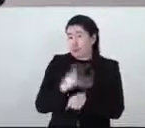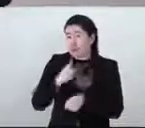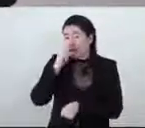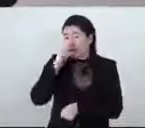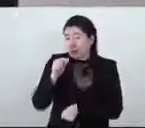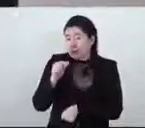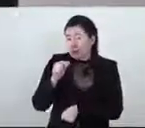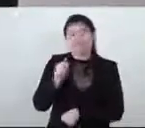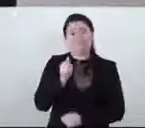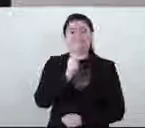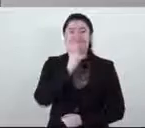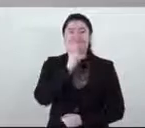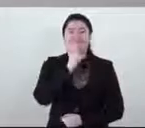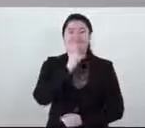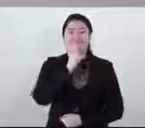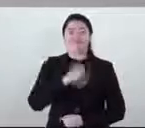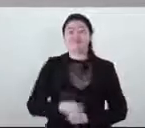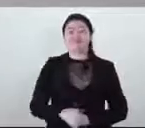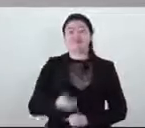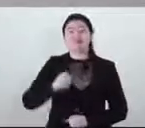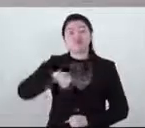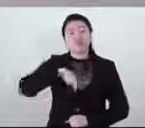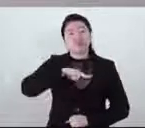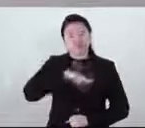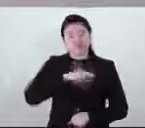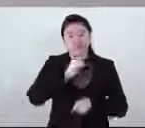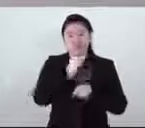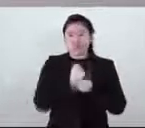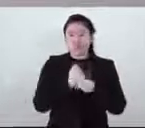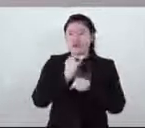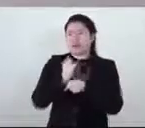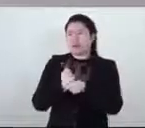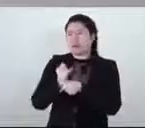Seguimos con la investigación en varios frentes